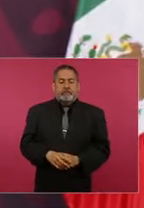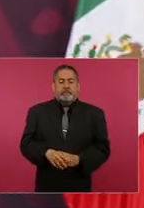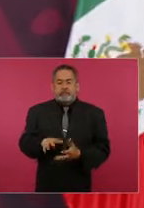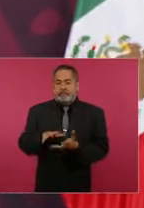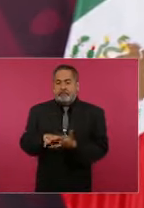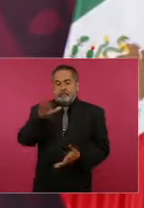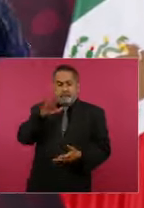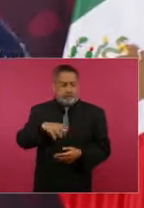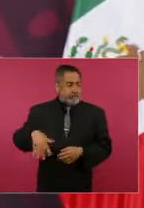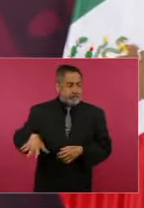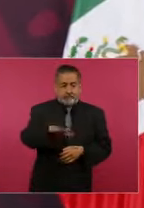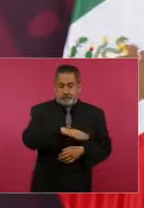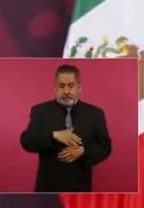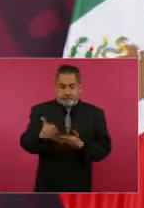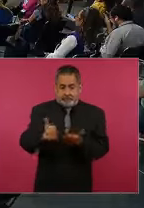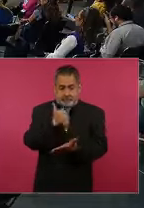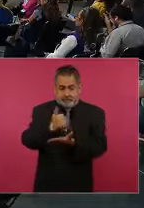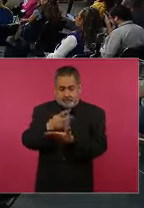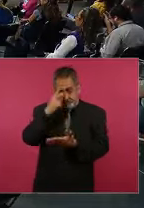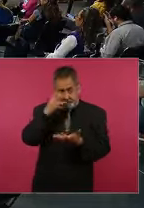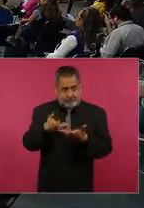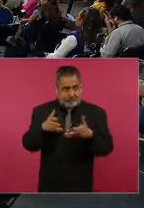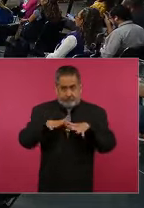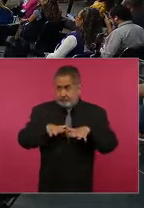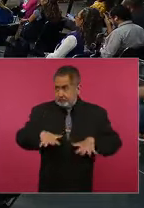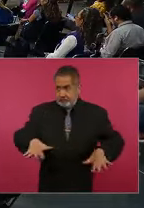mayoría del territorio de la Ciudad de México,